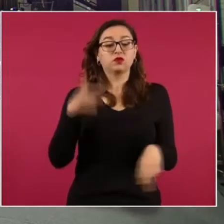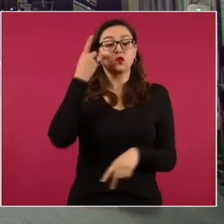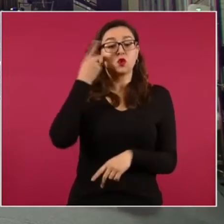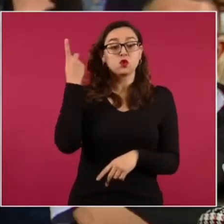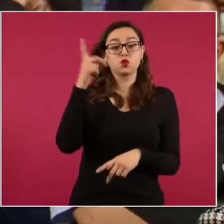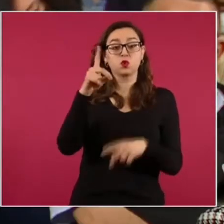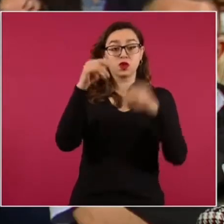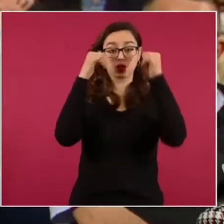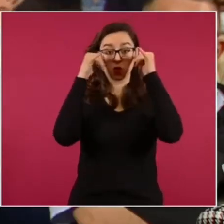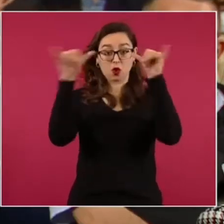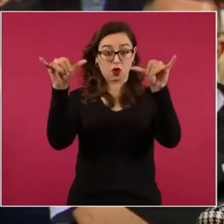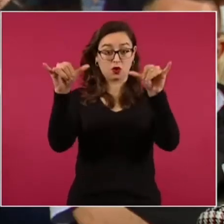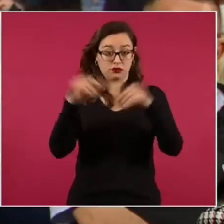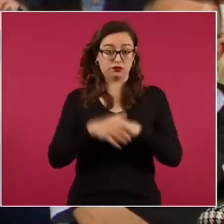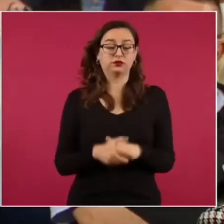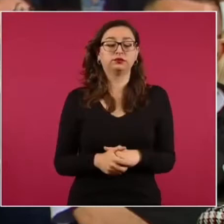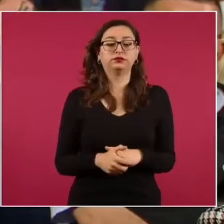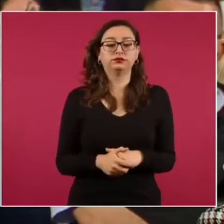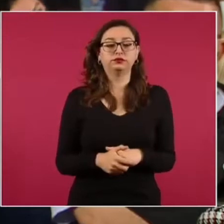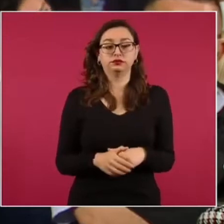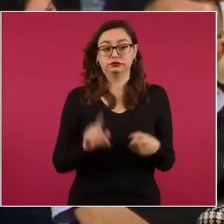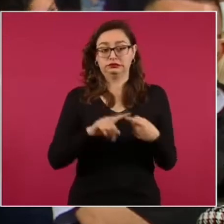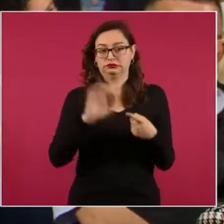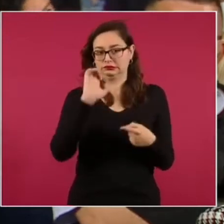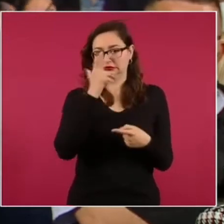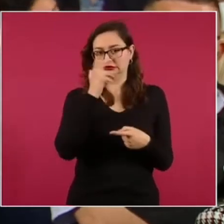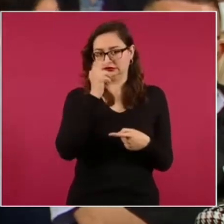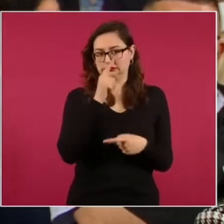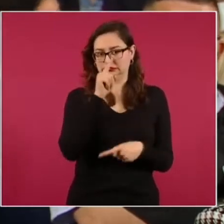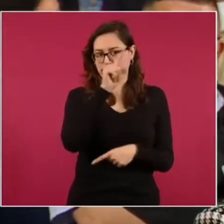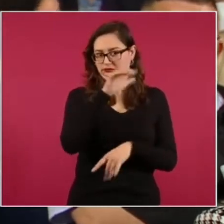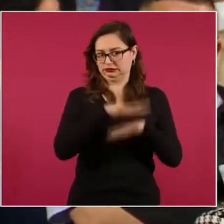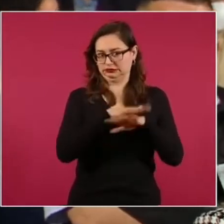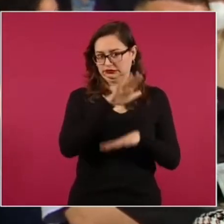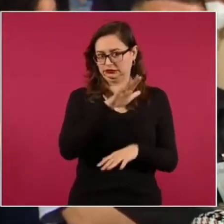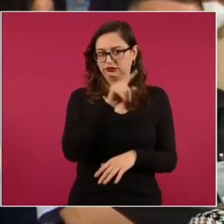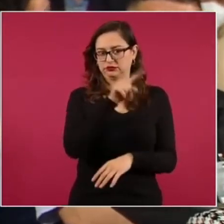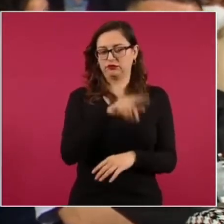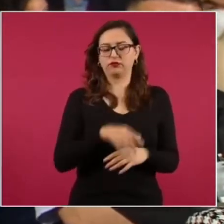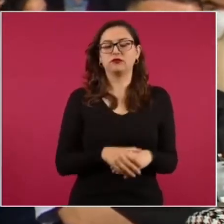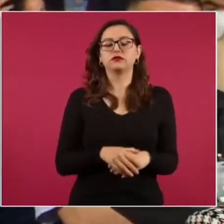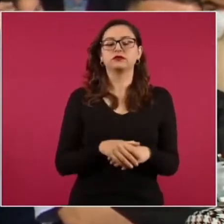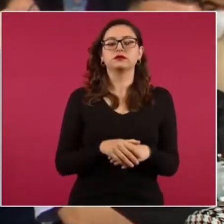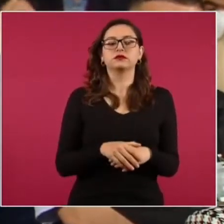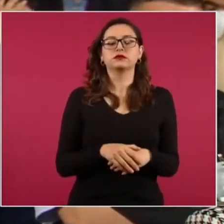principalmente encabezados por Chihuahua, que hicieron llegar a la Secretaría de Hacienda, a la Senacica,